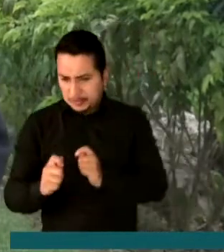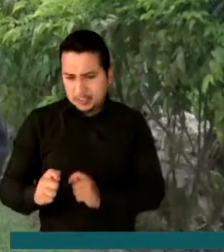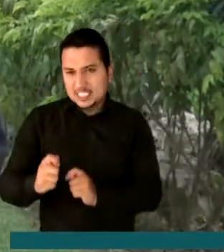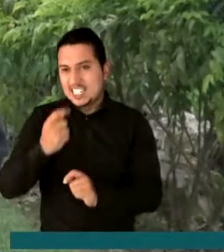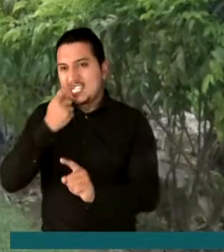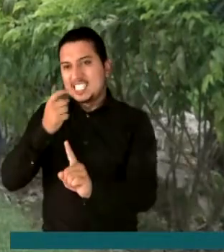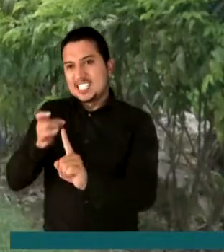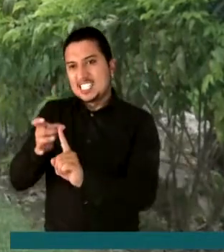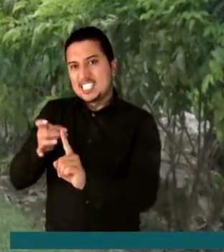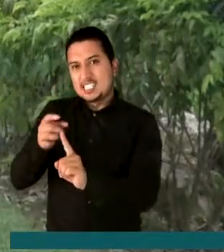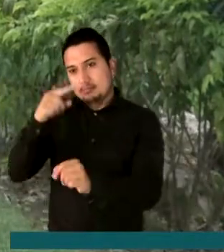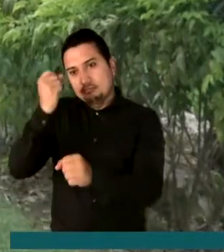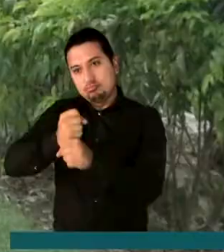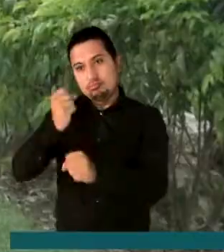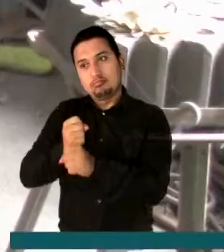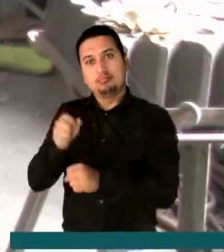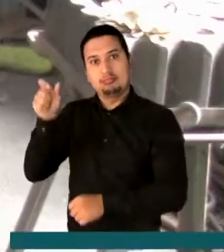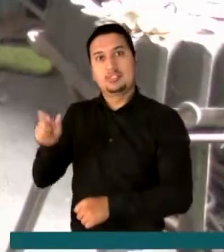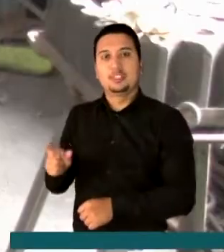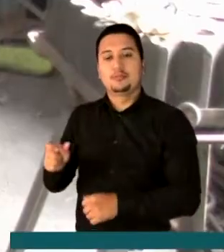en hierro forjado.